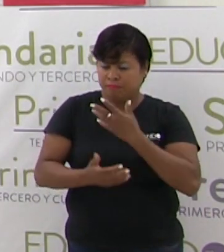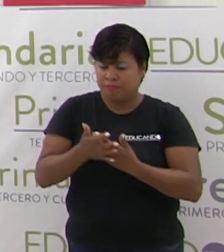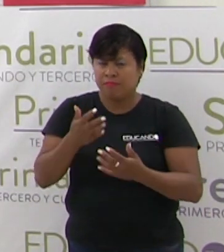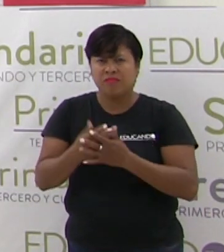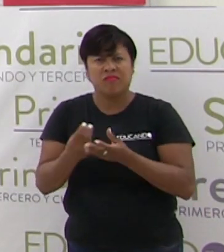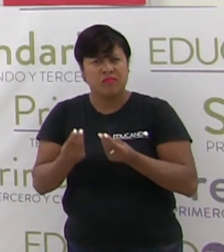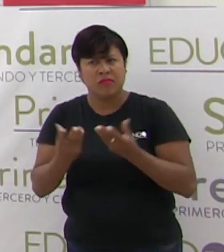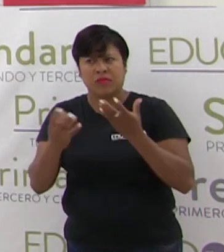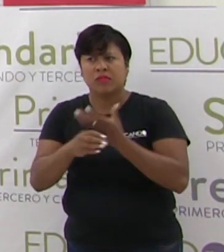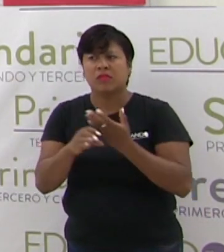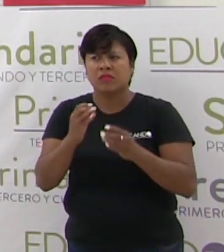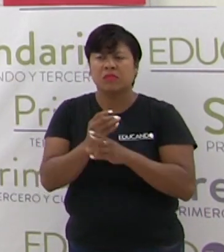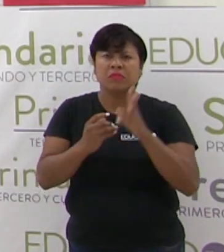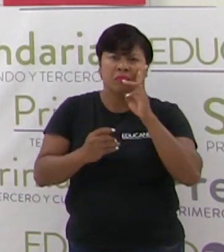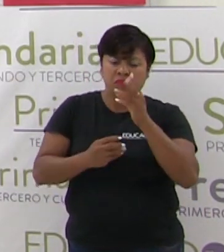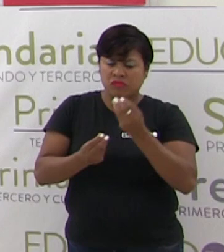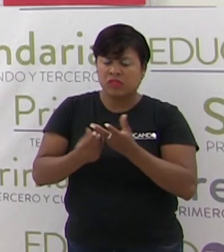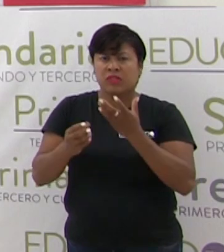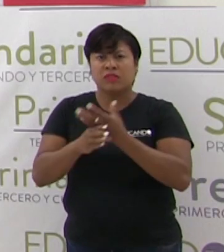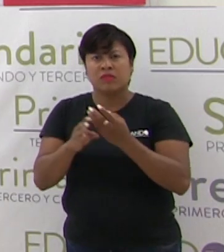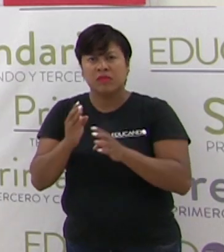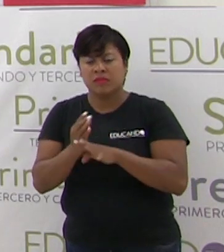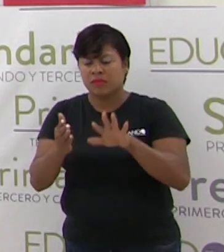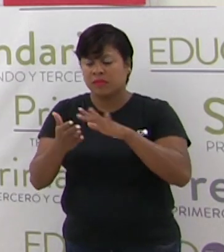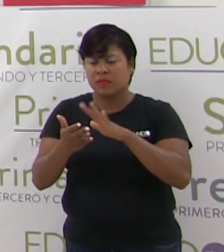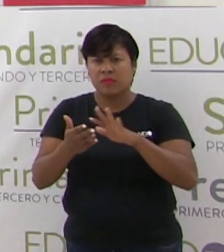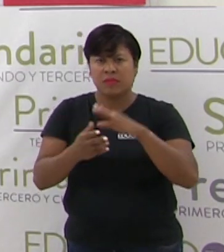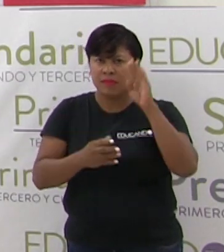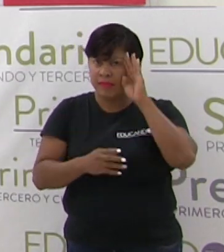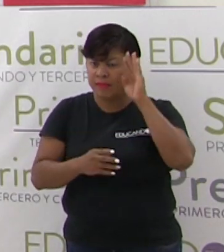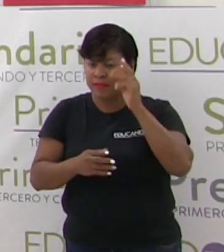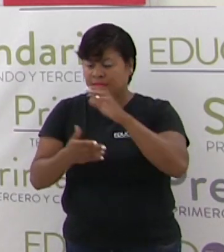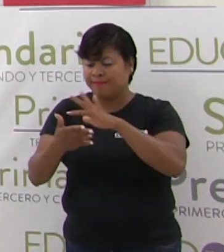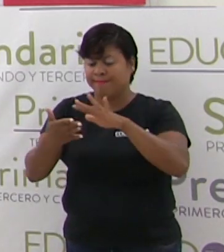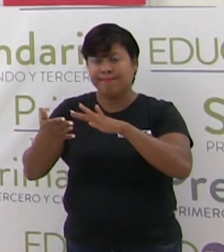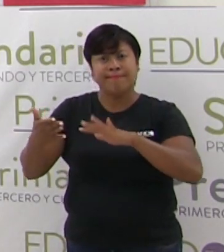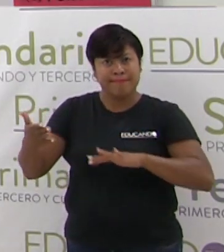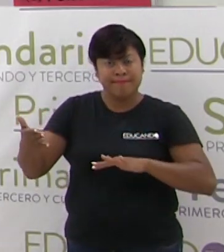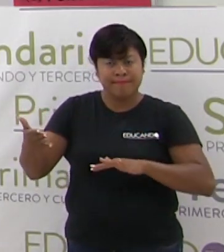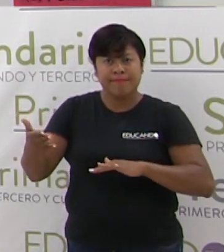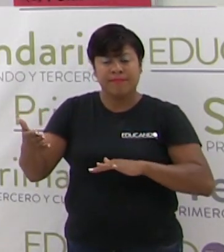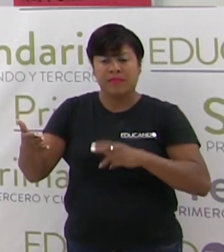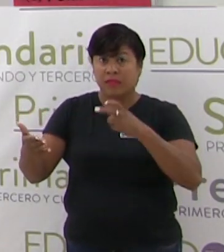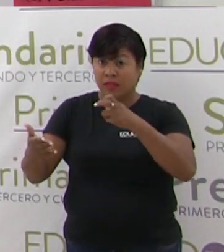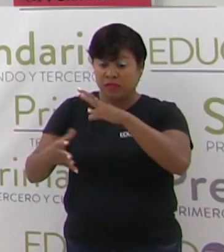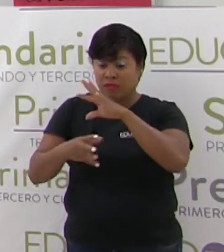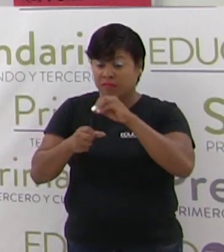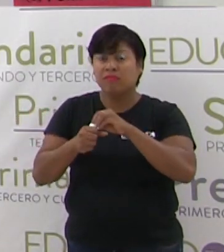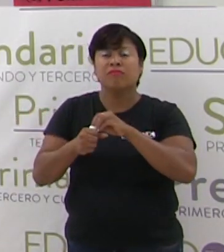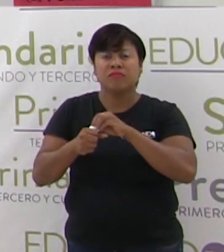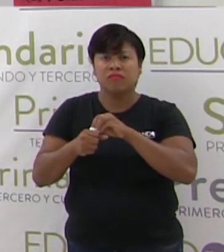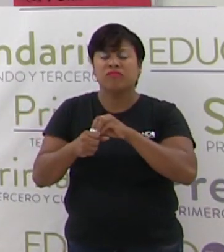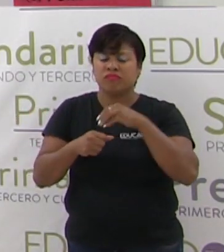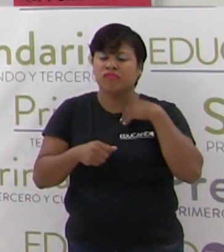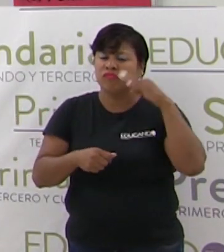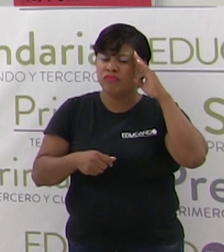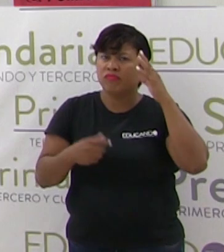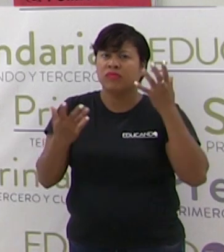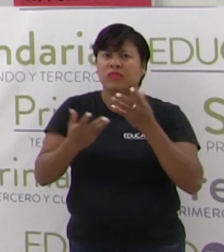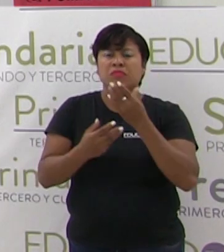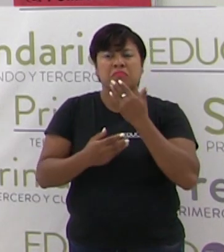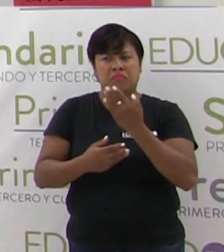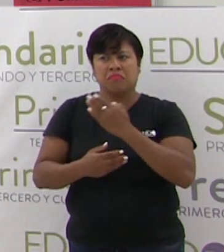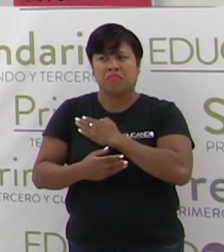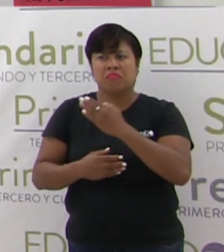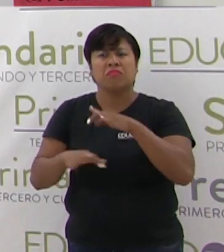Construimos muchas cosas, vimos muchas cosas, leímos y analizamos textos. En lo general me parece que hemos hecho